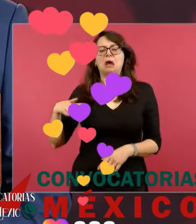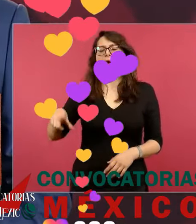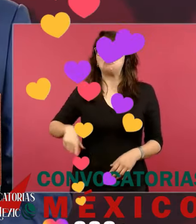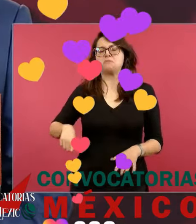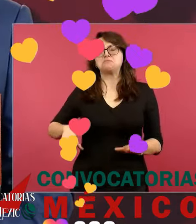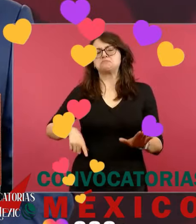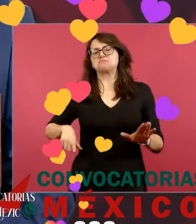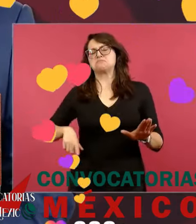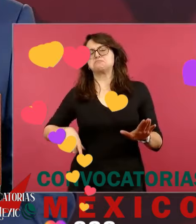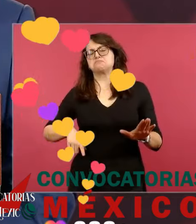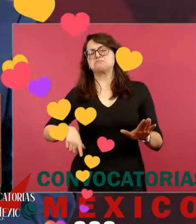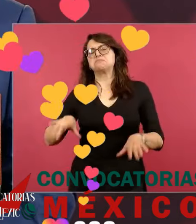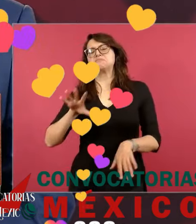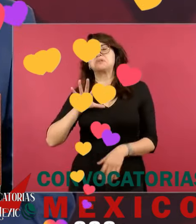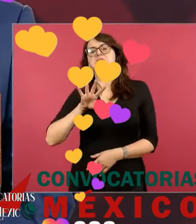millones,